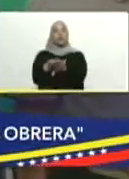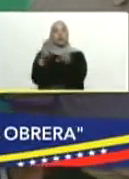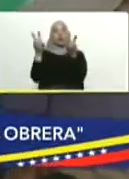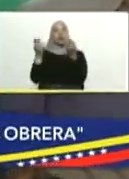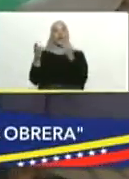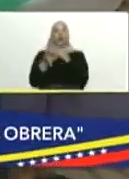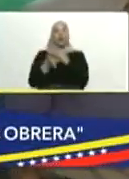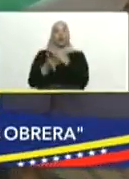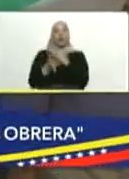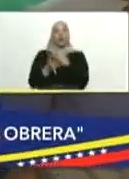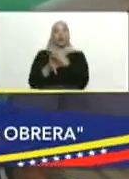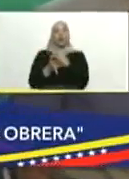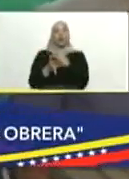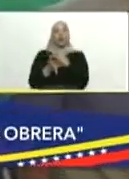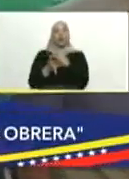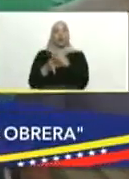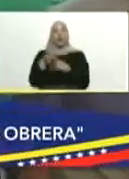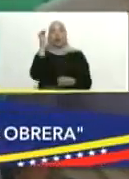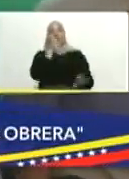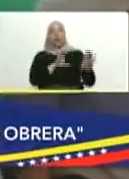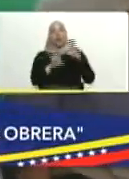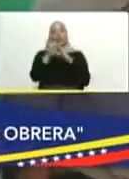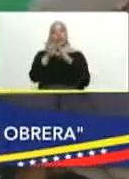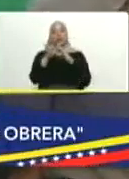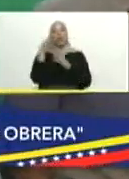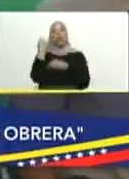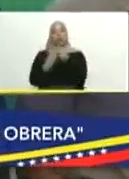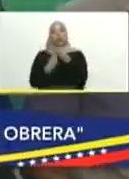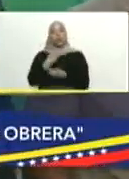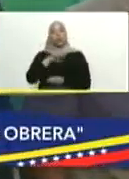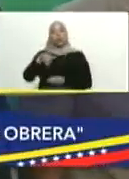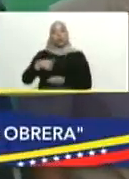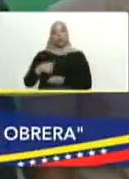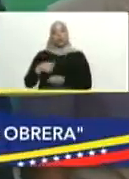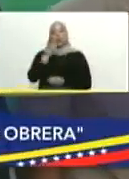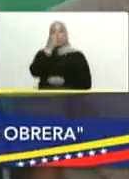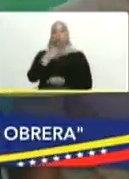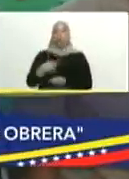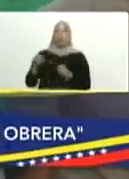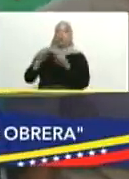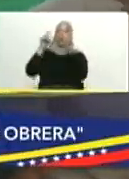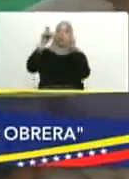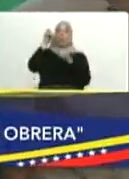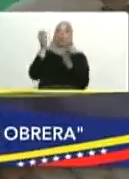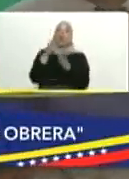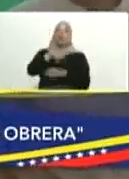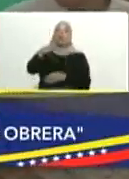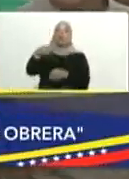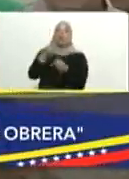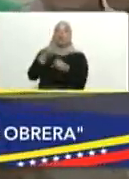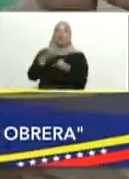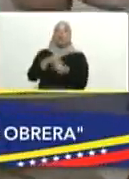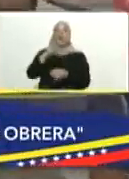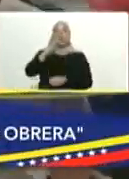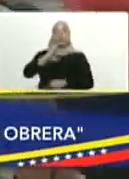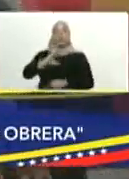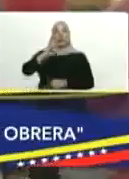nueva tecnología de ciencia de creación inmenso milagroso de la clase Obrera de los cpt